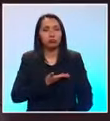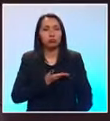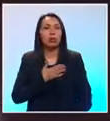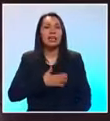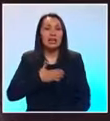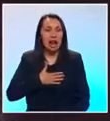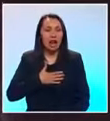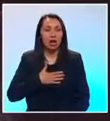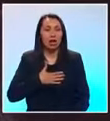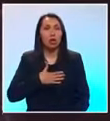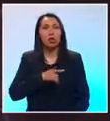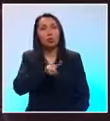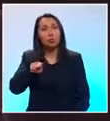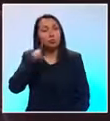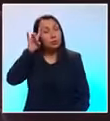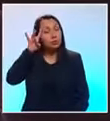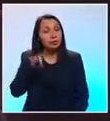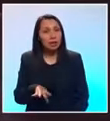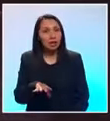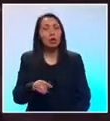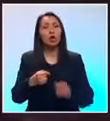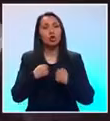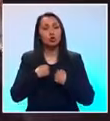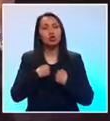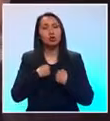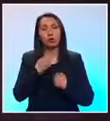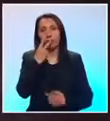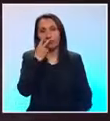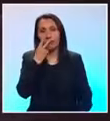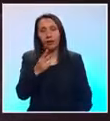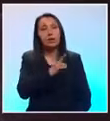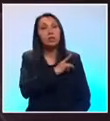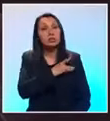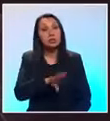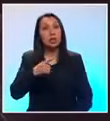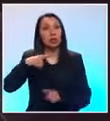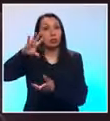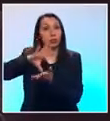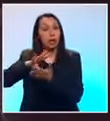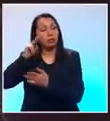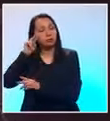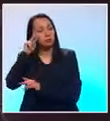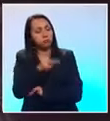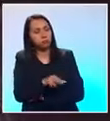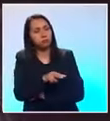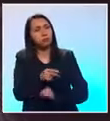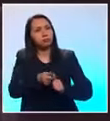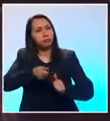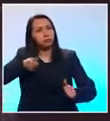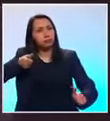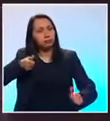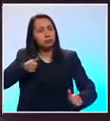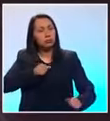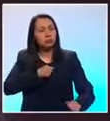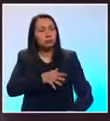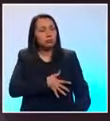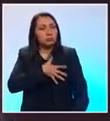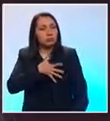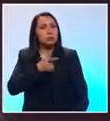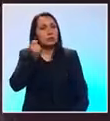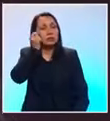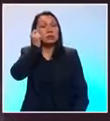Quiero que sepan de que yo veo Chile desde el extranjero y me impresionó